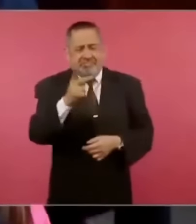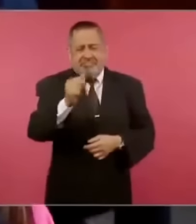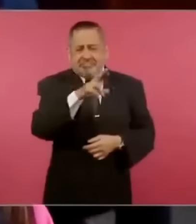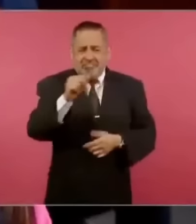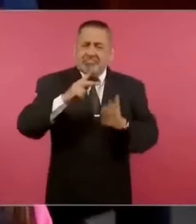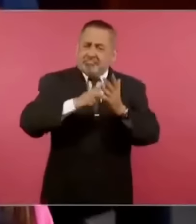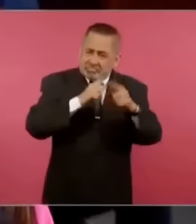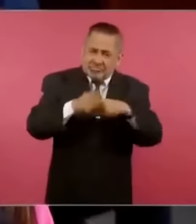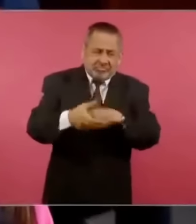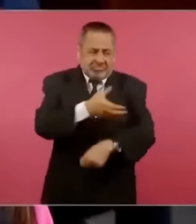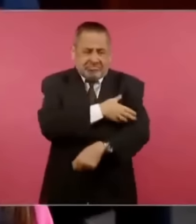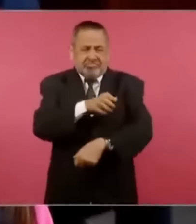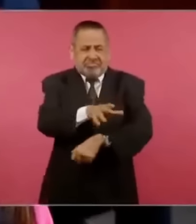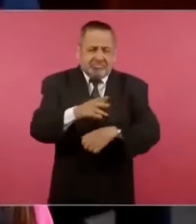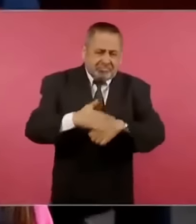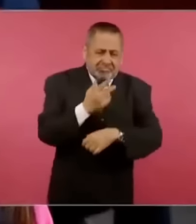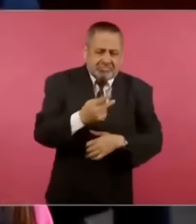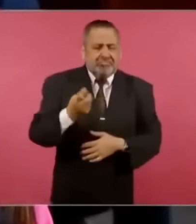otra vez?